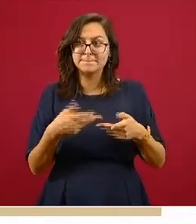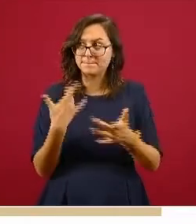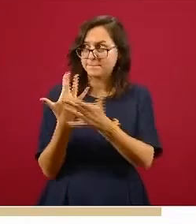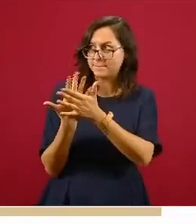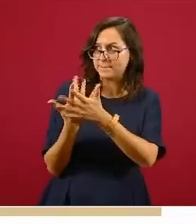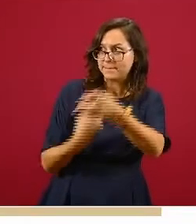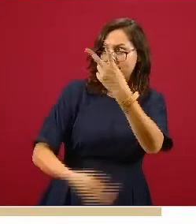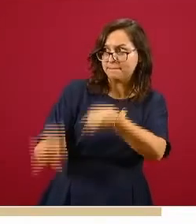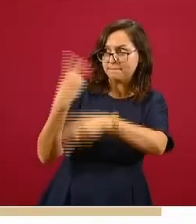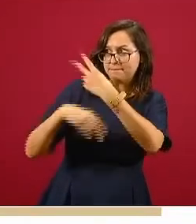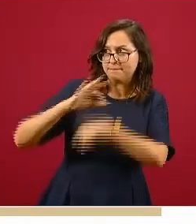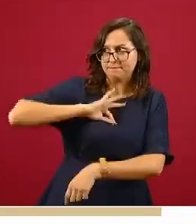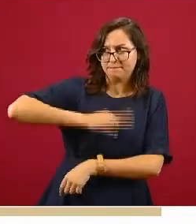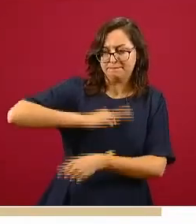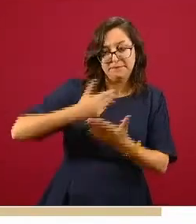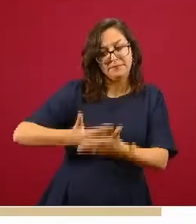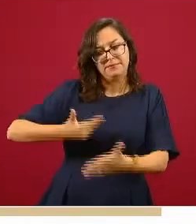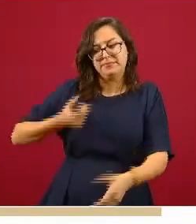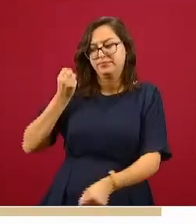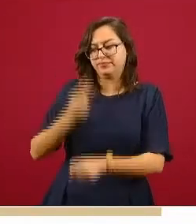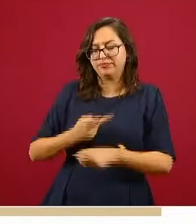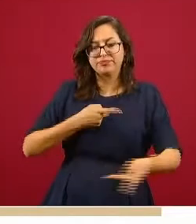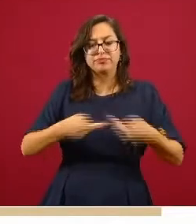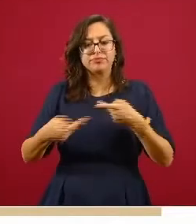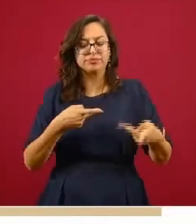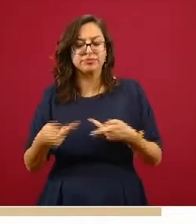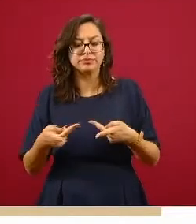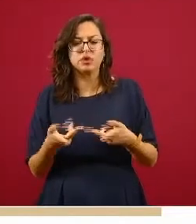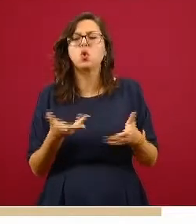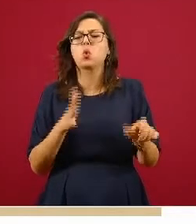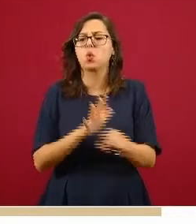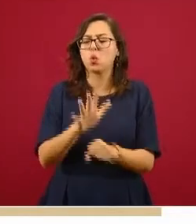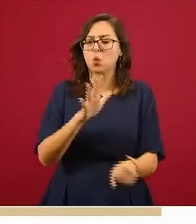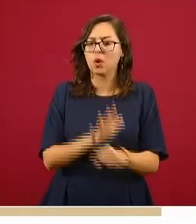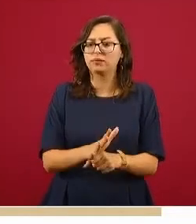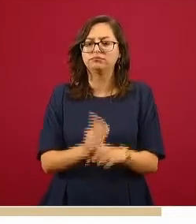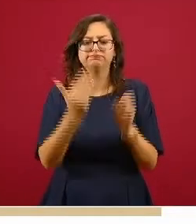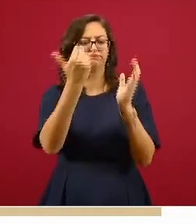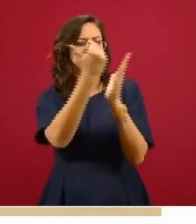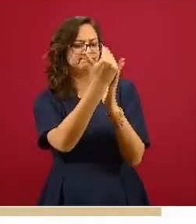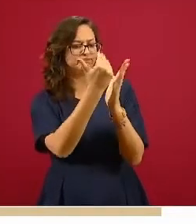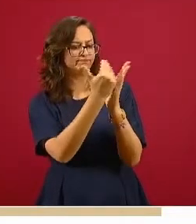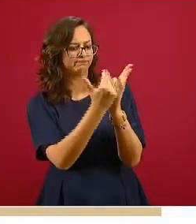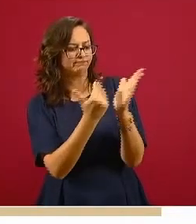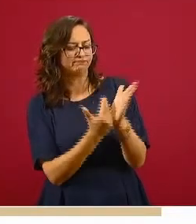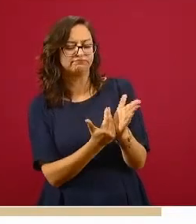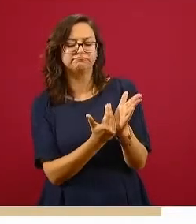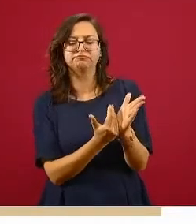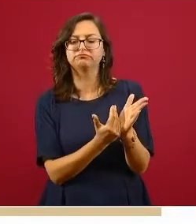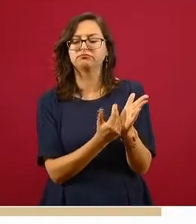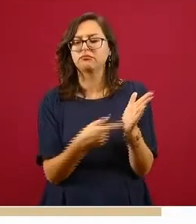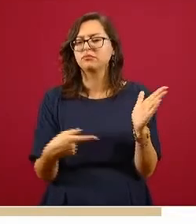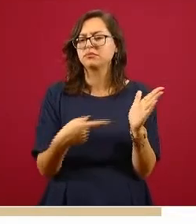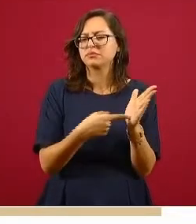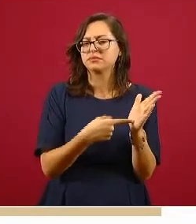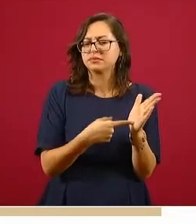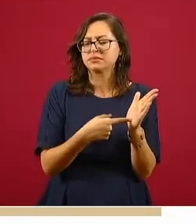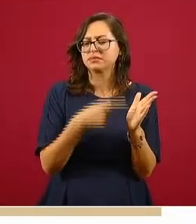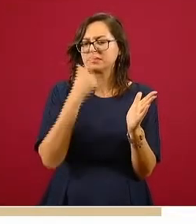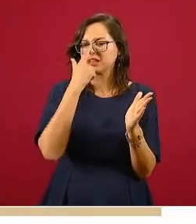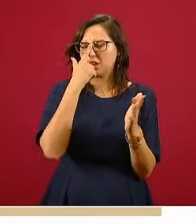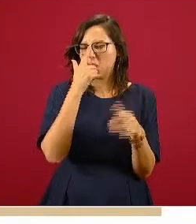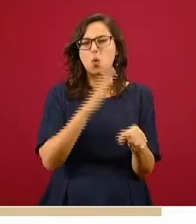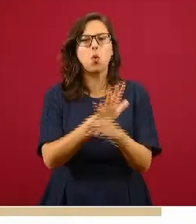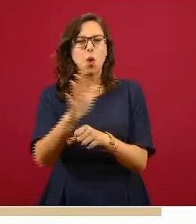Este proceso de preparación incluyó la identificación del marco de referencia. Algunas veces me han preguntado sobre